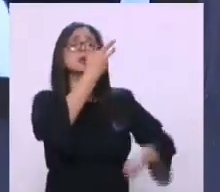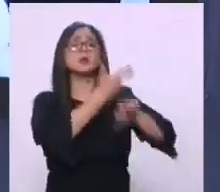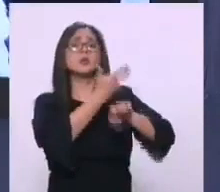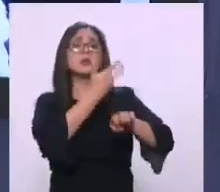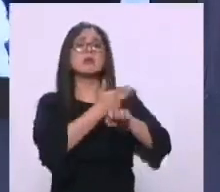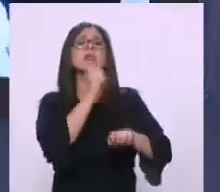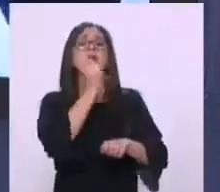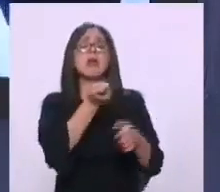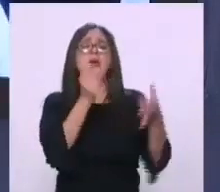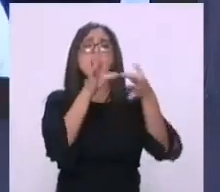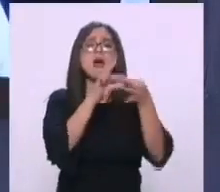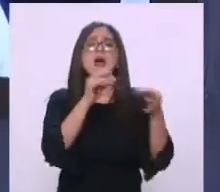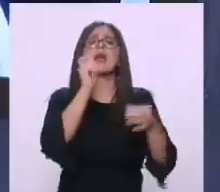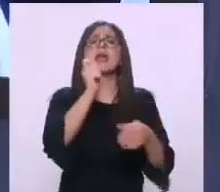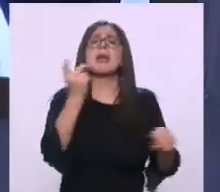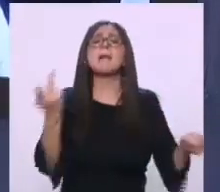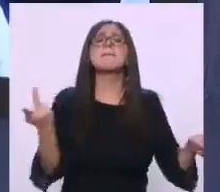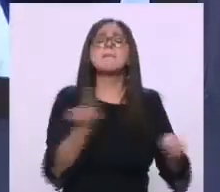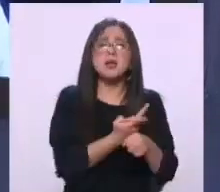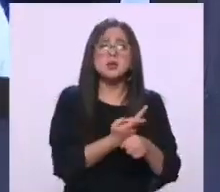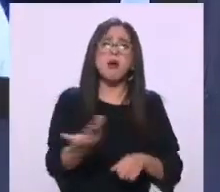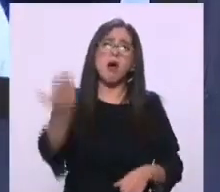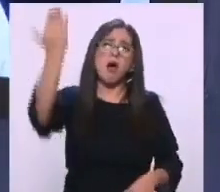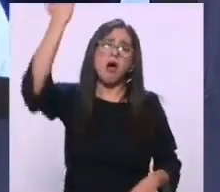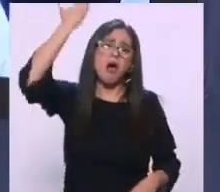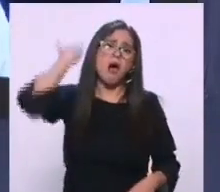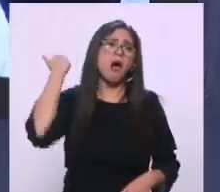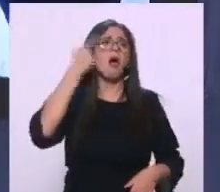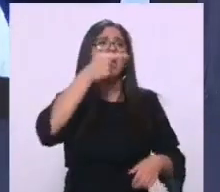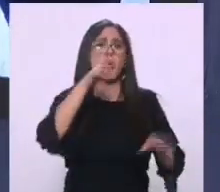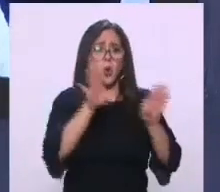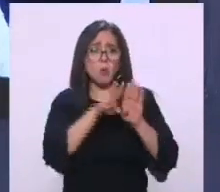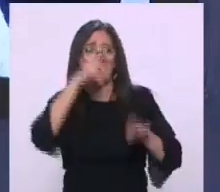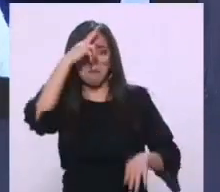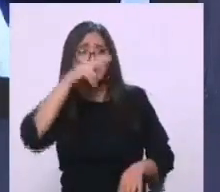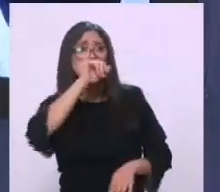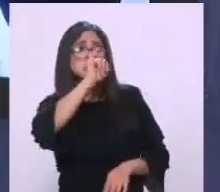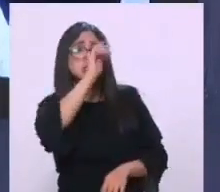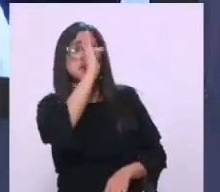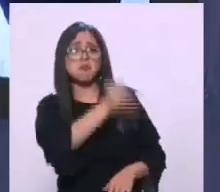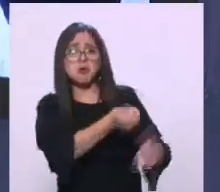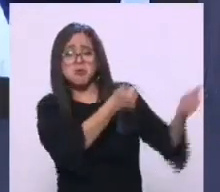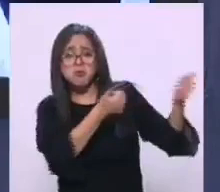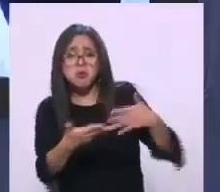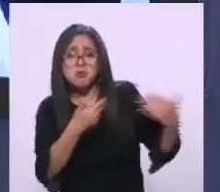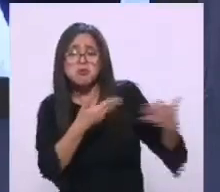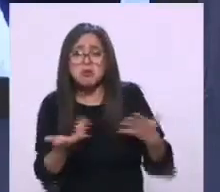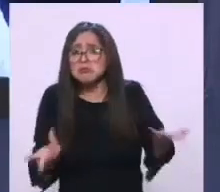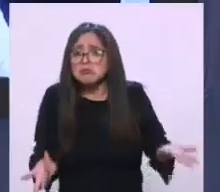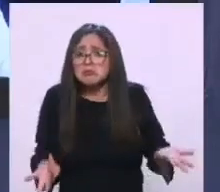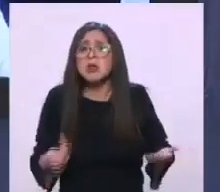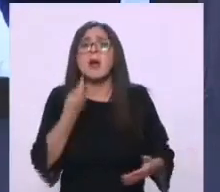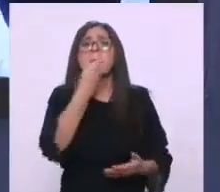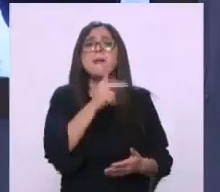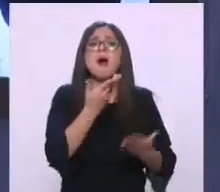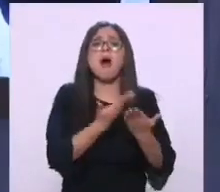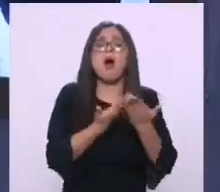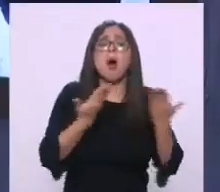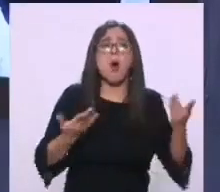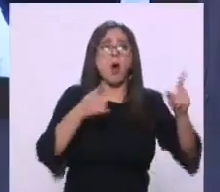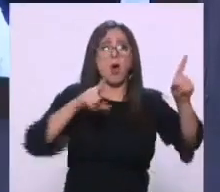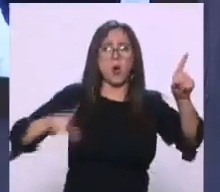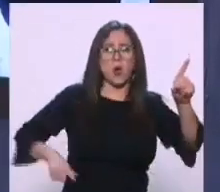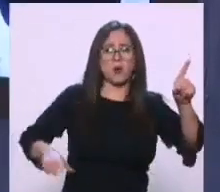para que aclare lo sucedido en aquel entonces. ¿Cómo reacciona el gobierno de Trump ante esta